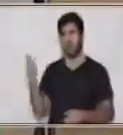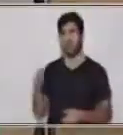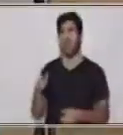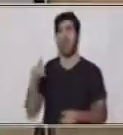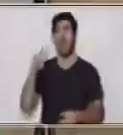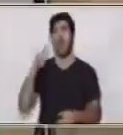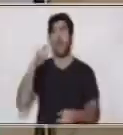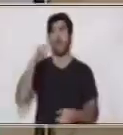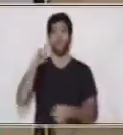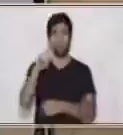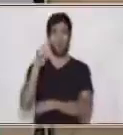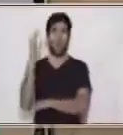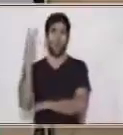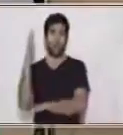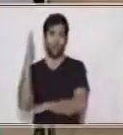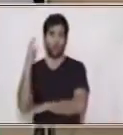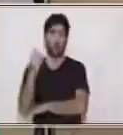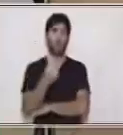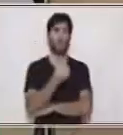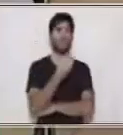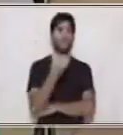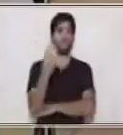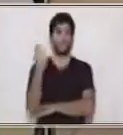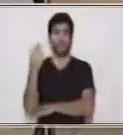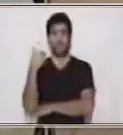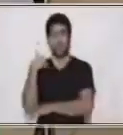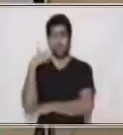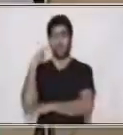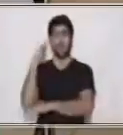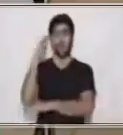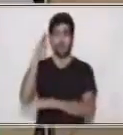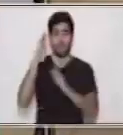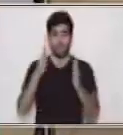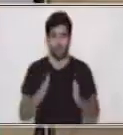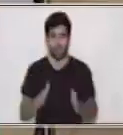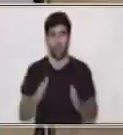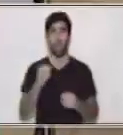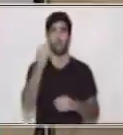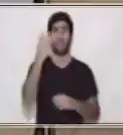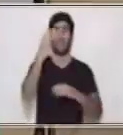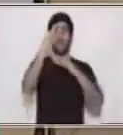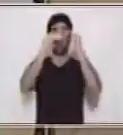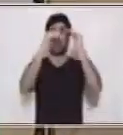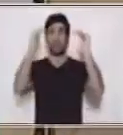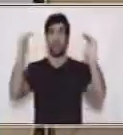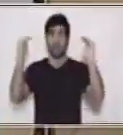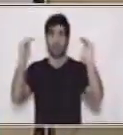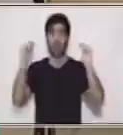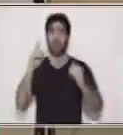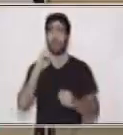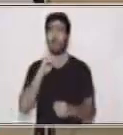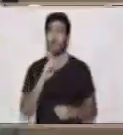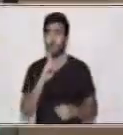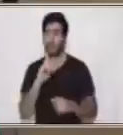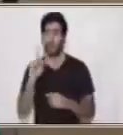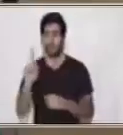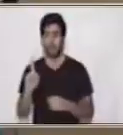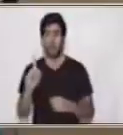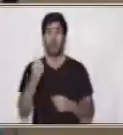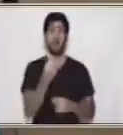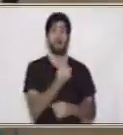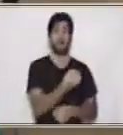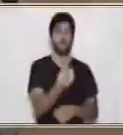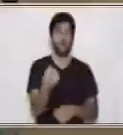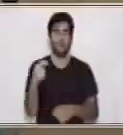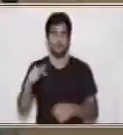avión arbolero, verde el viajero, verde en el cielo la vela, verde en la tierra